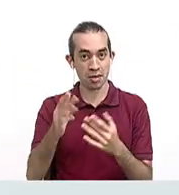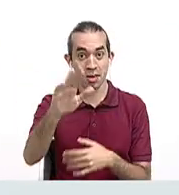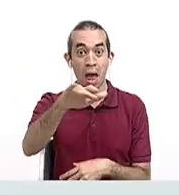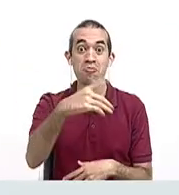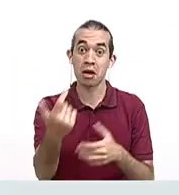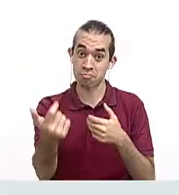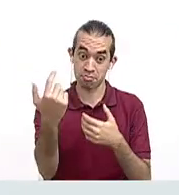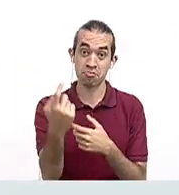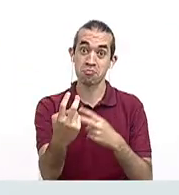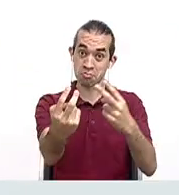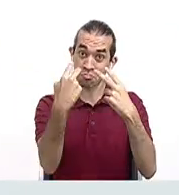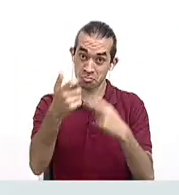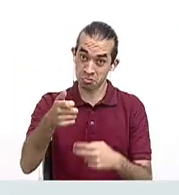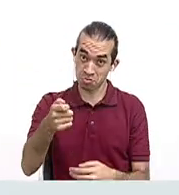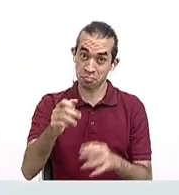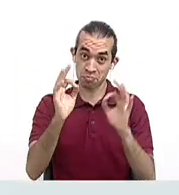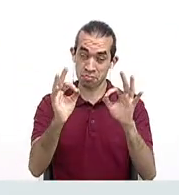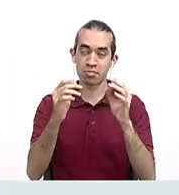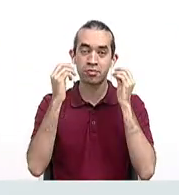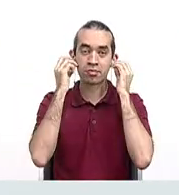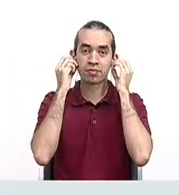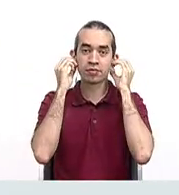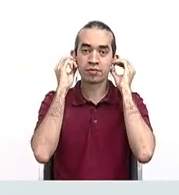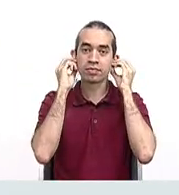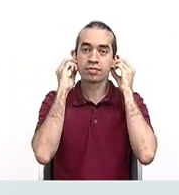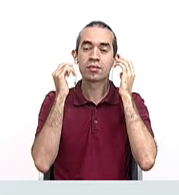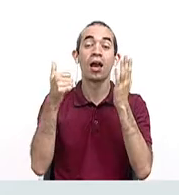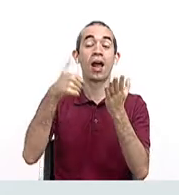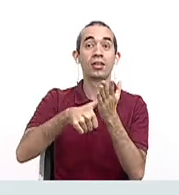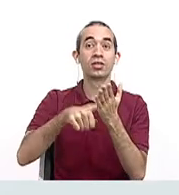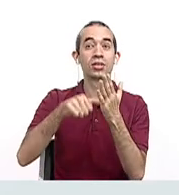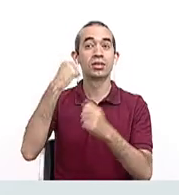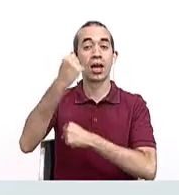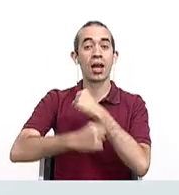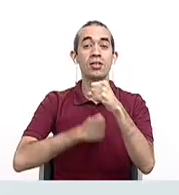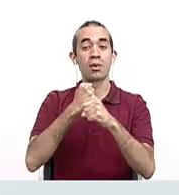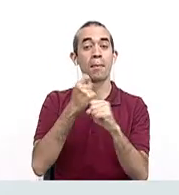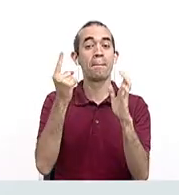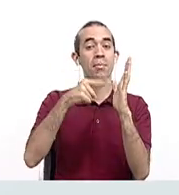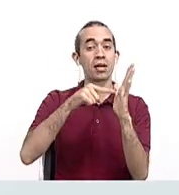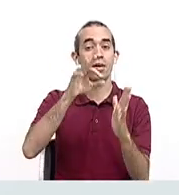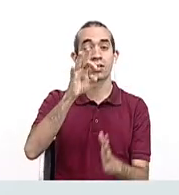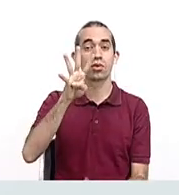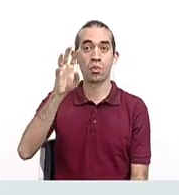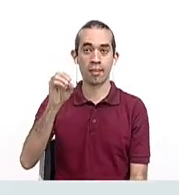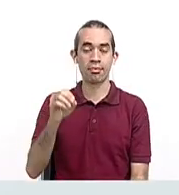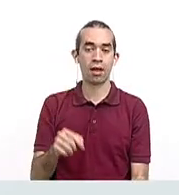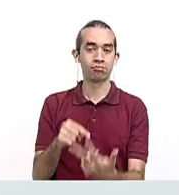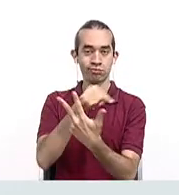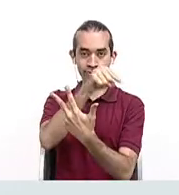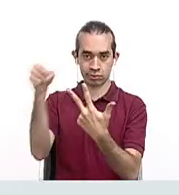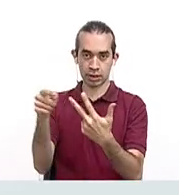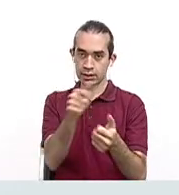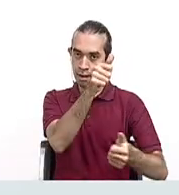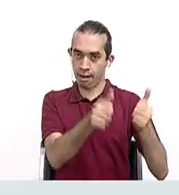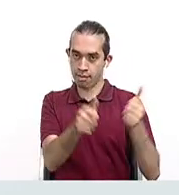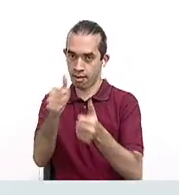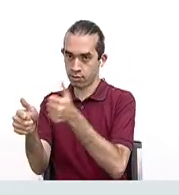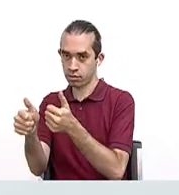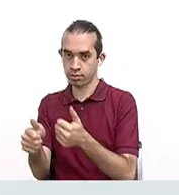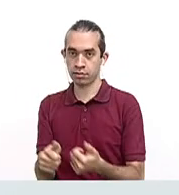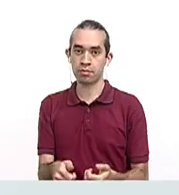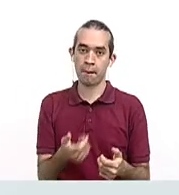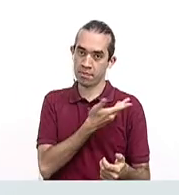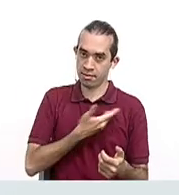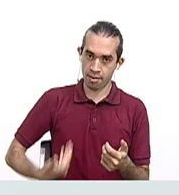integran a nuestra sintonía en las elecciones del 40 se presentaron tres candidatos a la presidencia don manuel